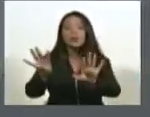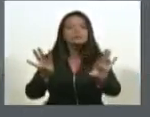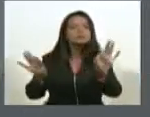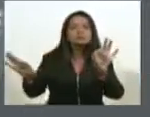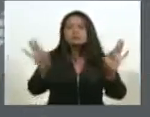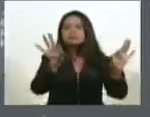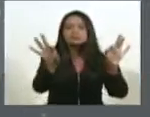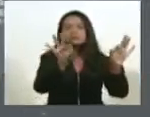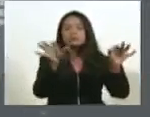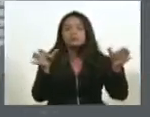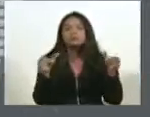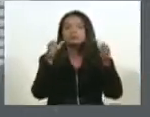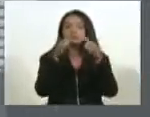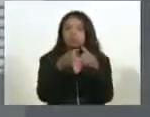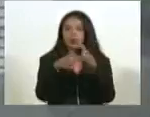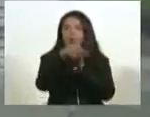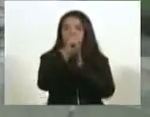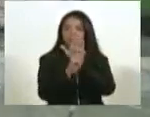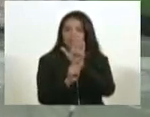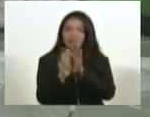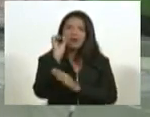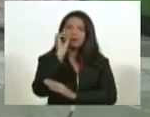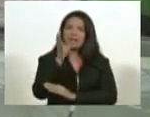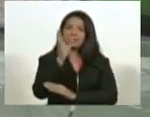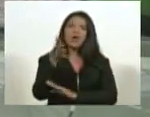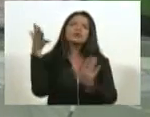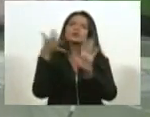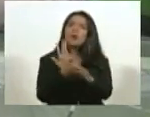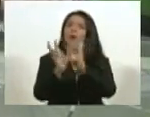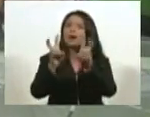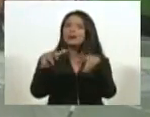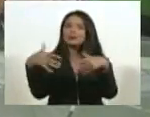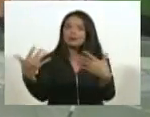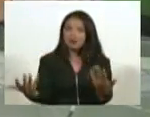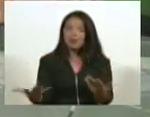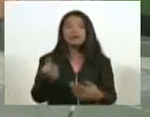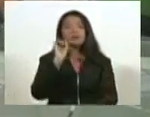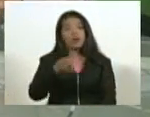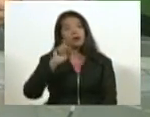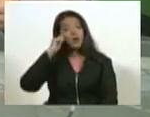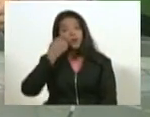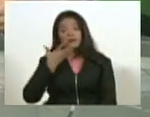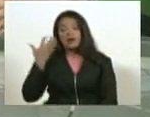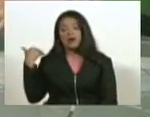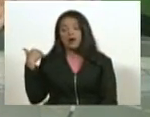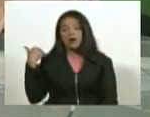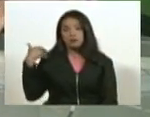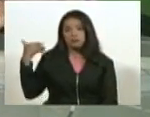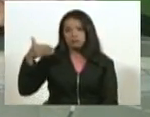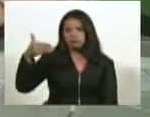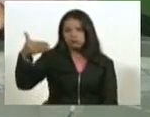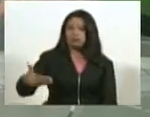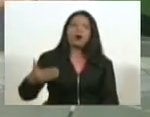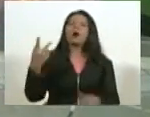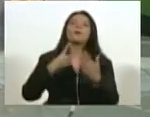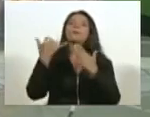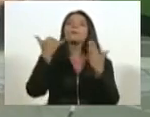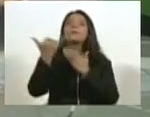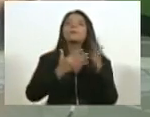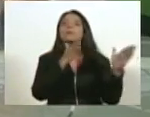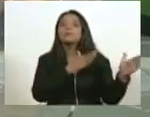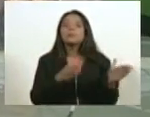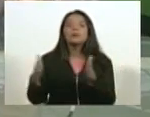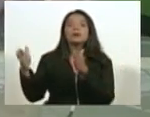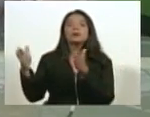que corresponde a la Asamblea Nacional Constituyente en el ámbito sectorial. Hay que recordar que en las últimas jornadas se ha realizado todo lo que es